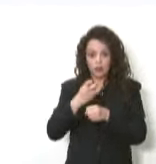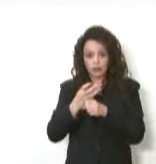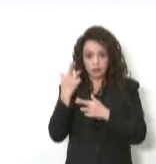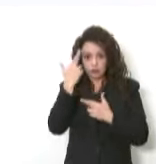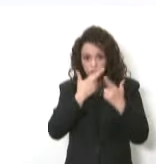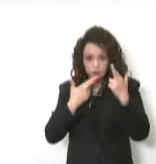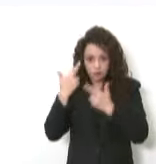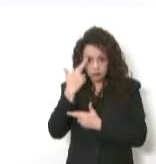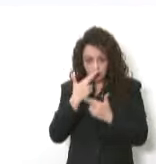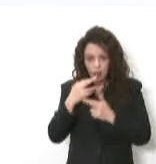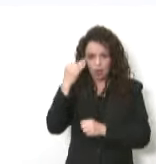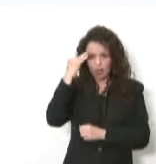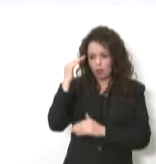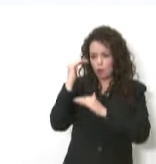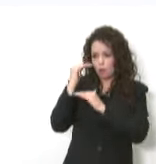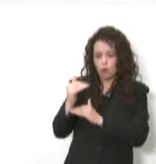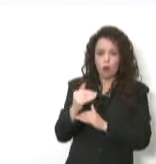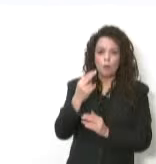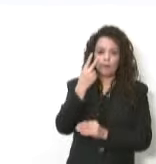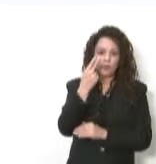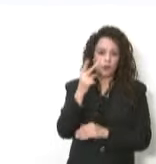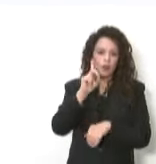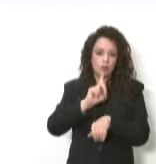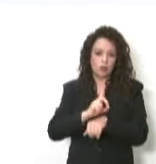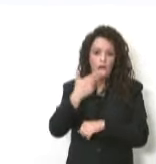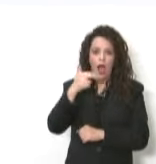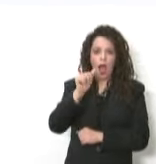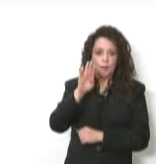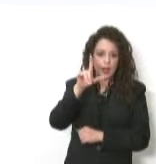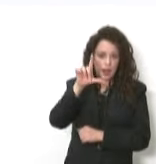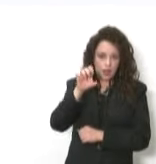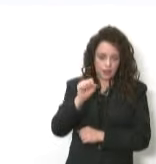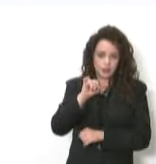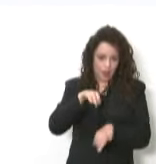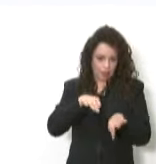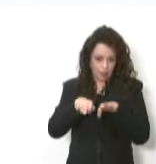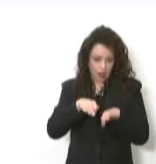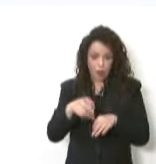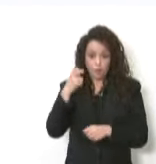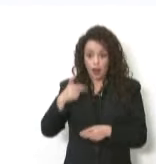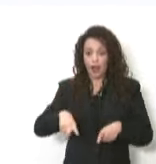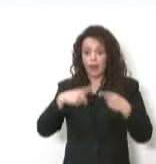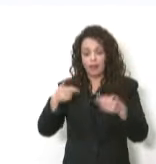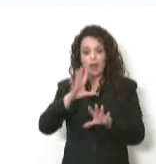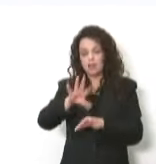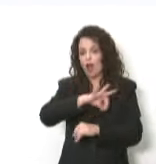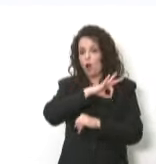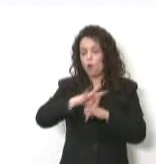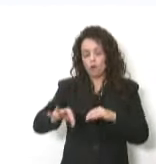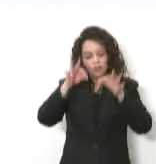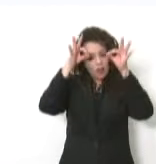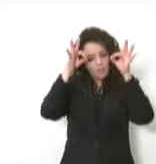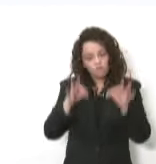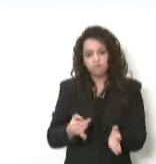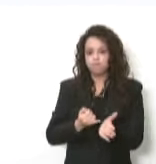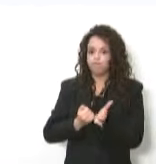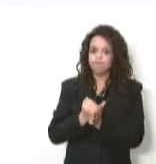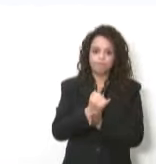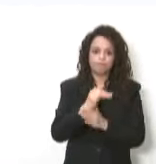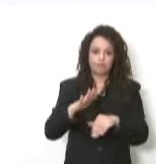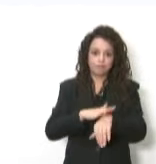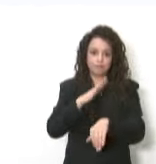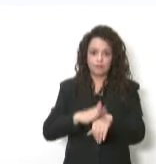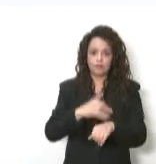días hábiles, pues estaremos dando las calificaciones definitivas y finales, y ya sí de cada uno de los